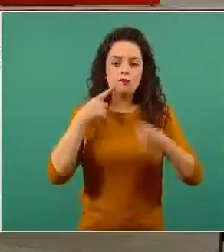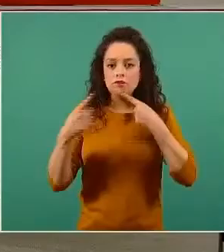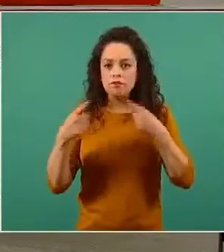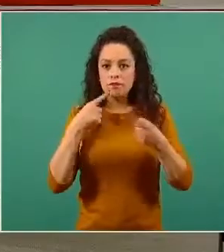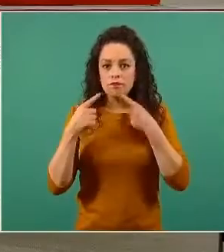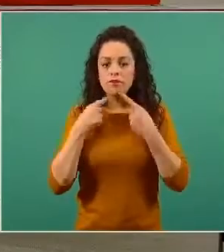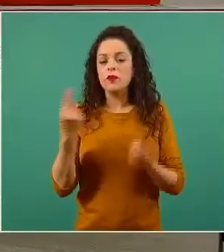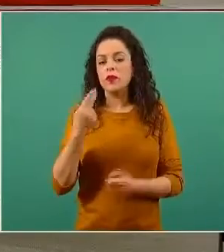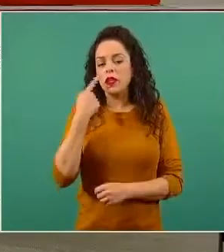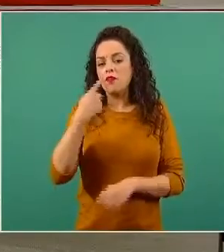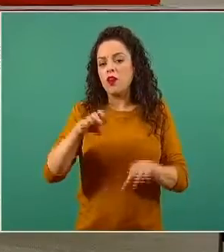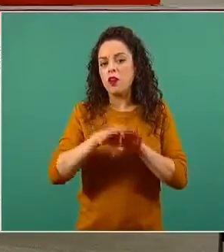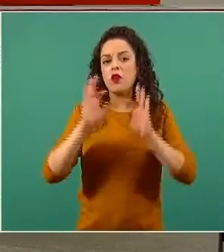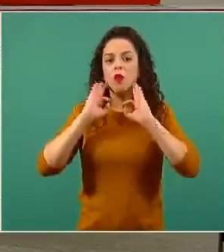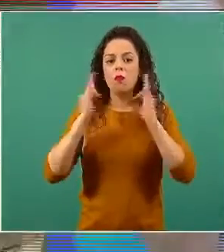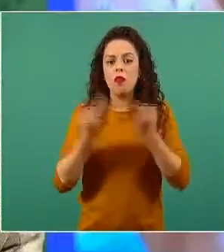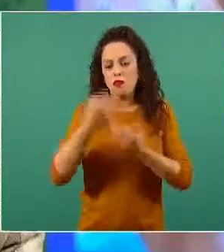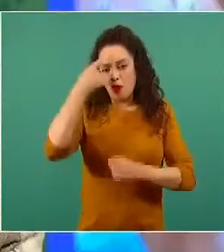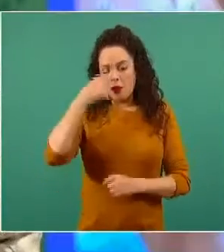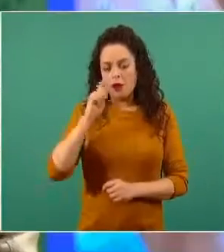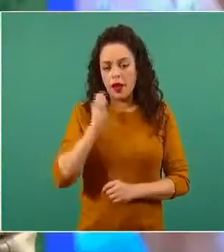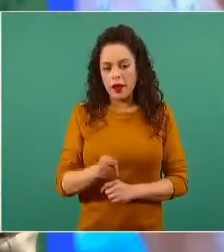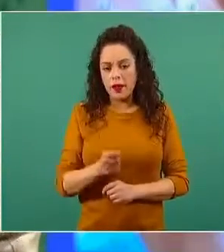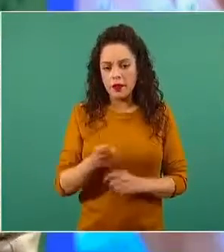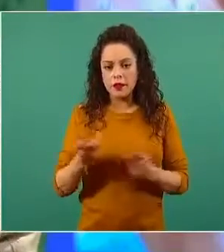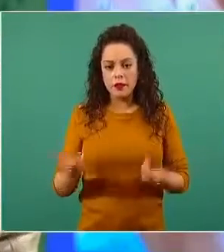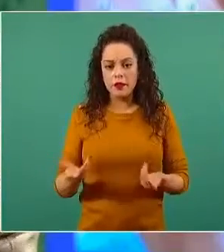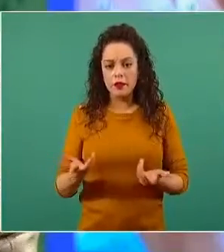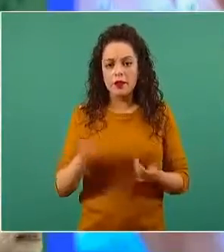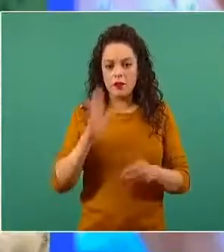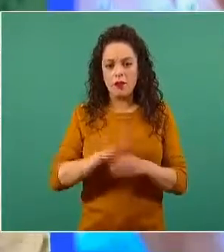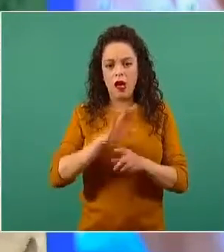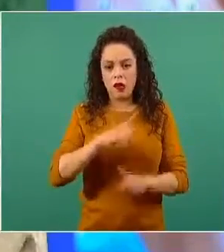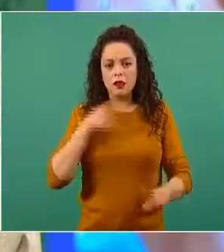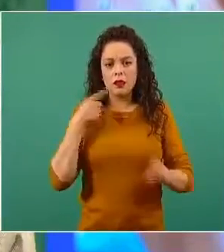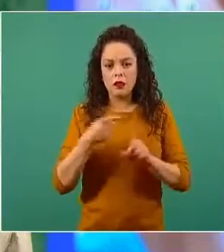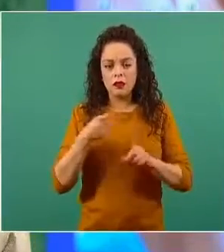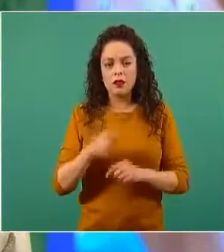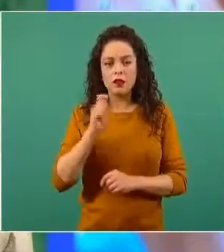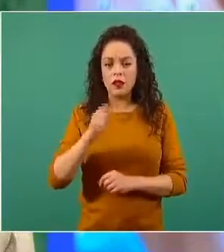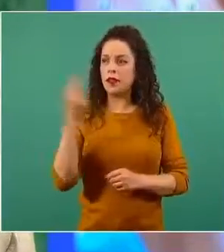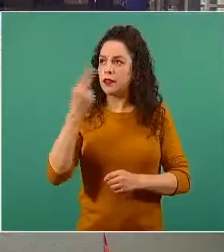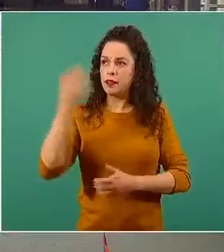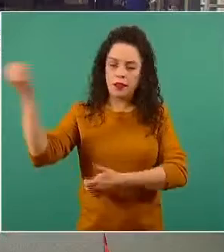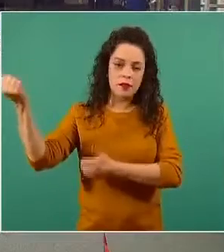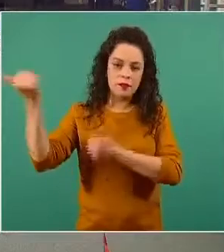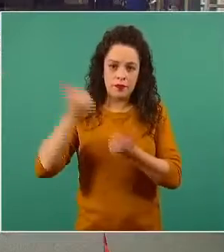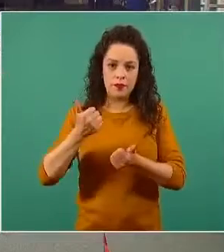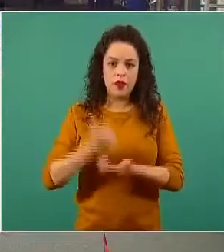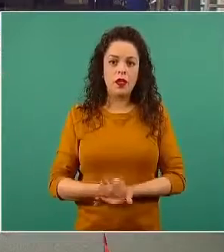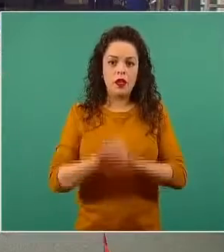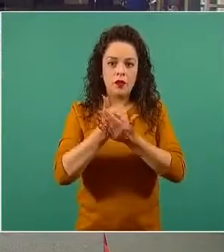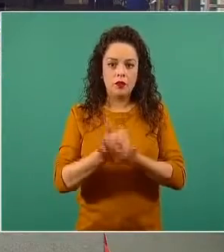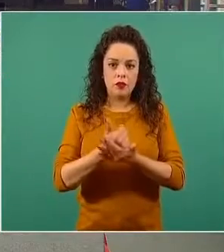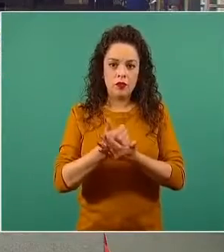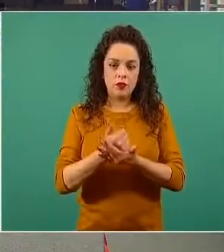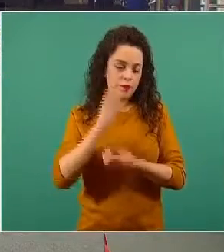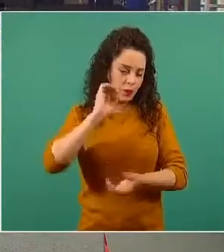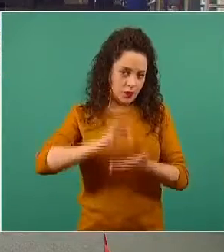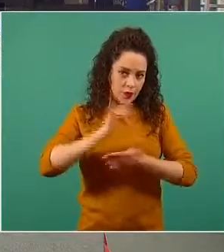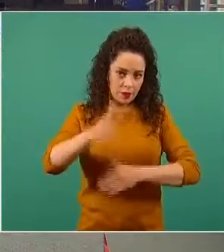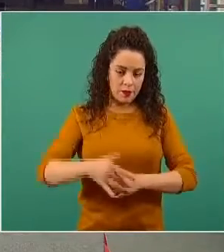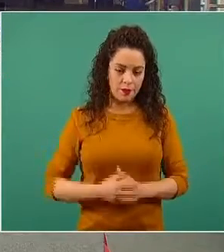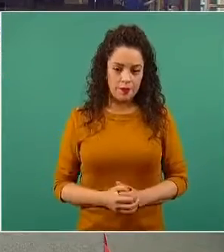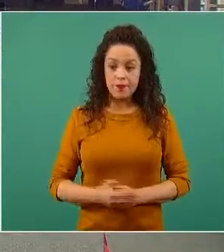forma operativa conforme venga el momento concreto de que recibamos este apoyo. Muchas gracias.